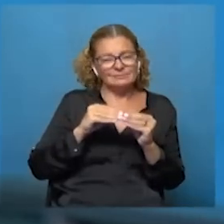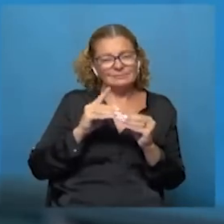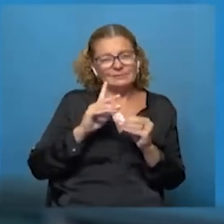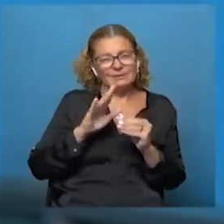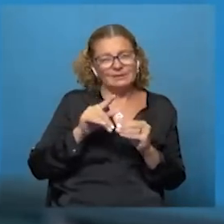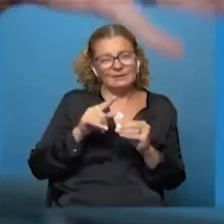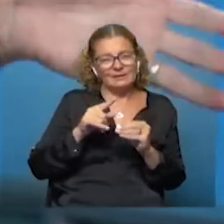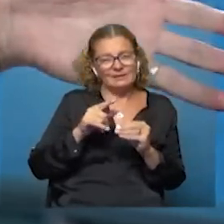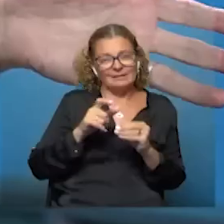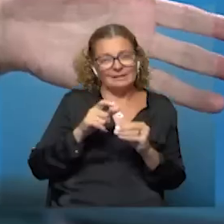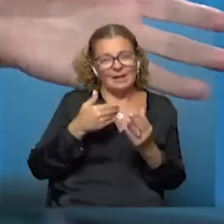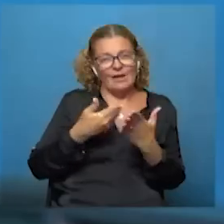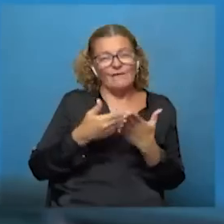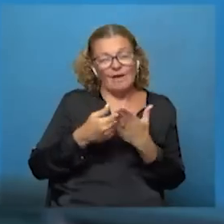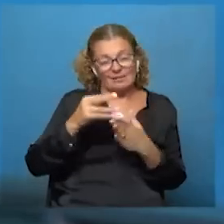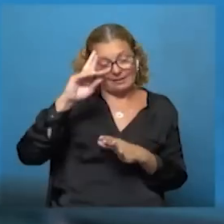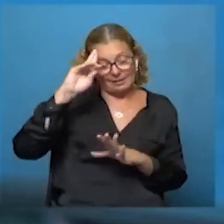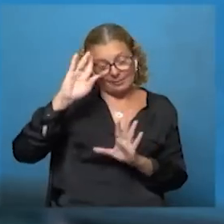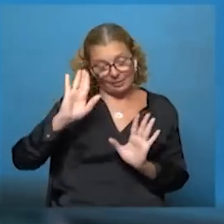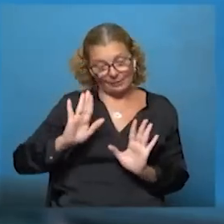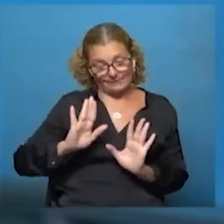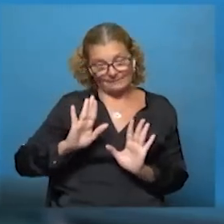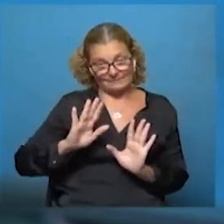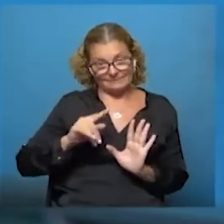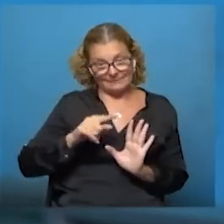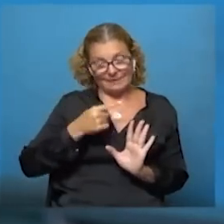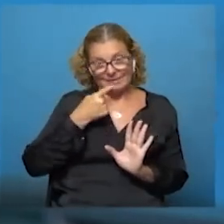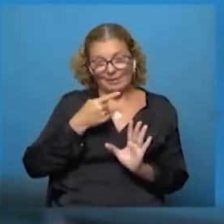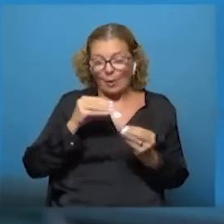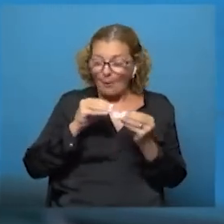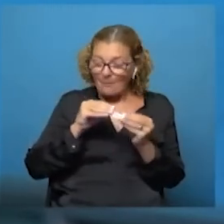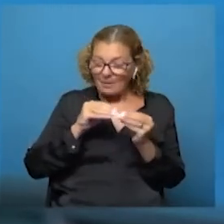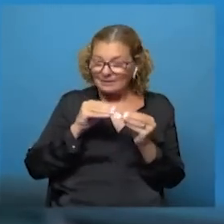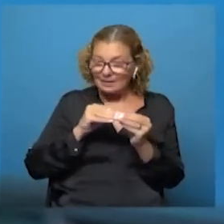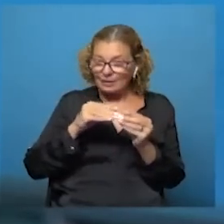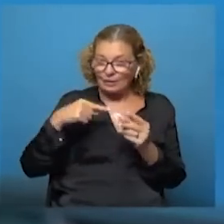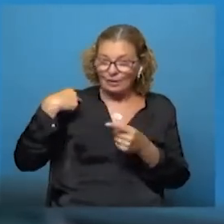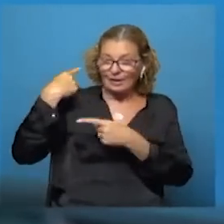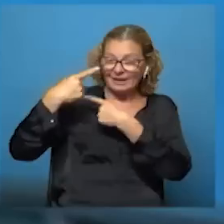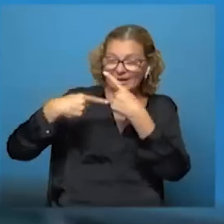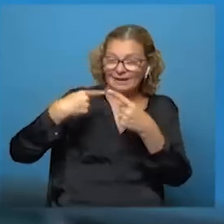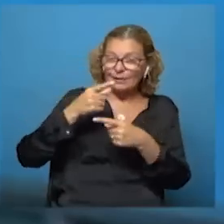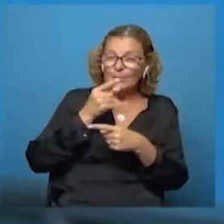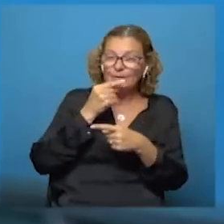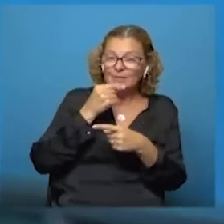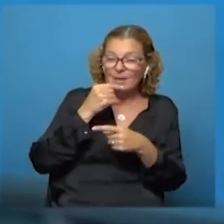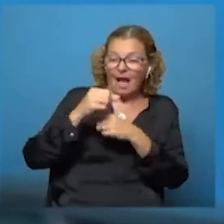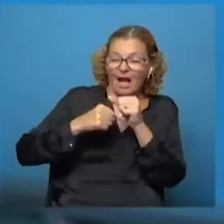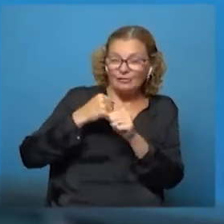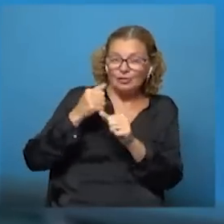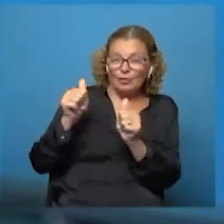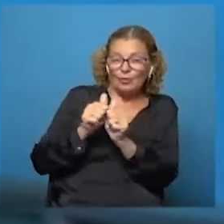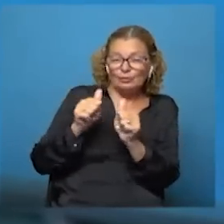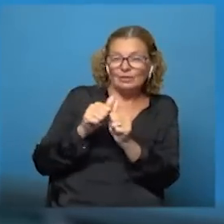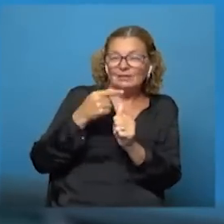Esas son algunas falta de respeto compañeros míos son los de generación en la policía mi generación que